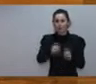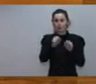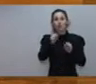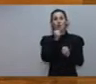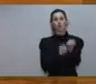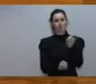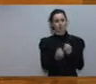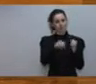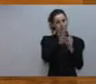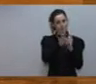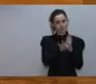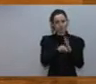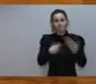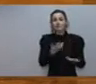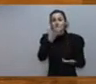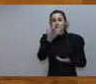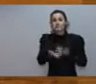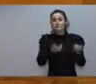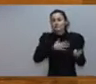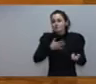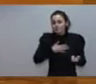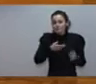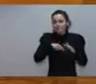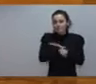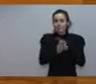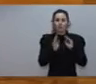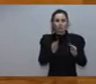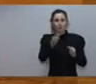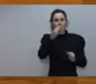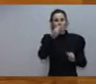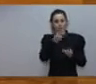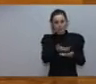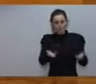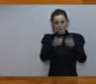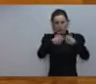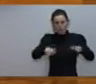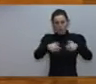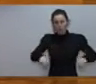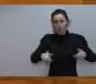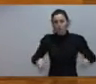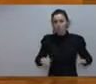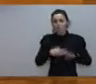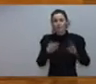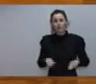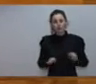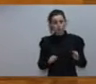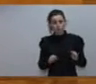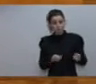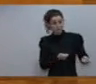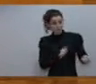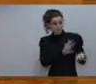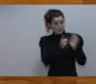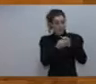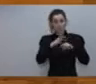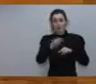orden. Y si no hay cocina propia, la gestión de la alimentación de los comedores pasaría a servicios de catering, pero